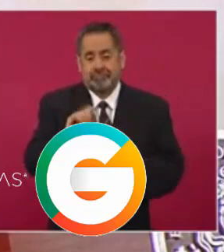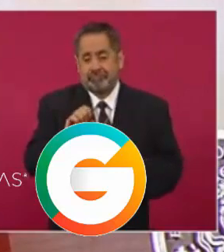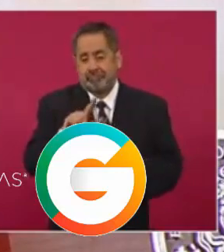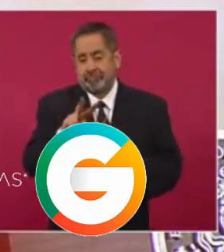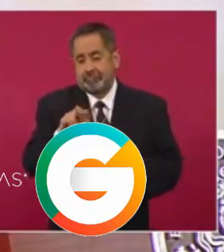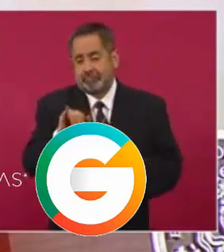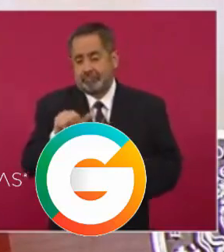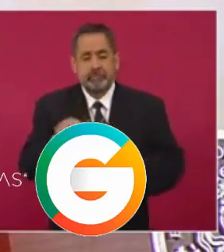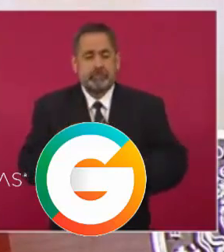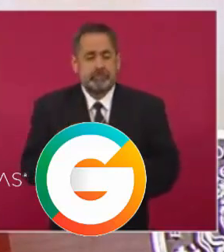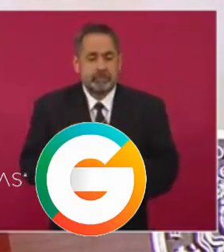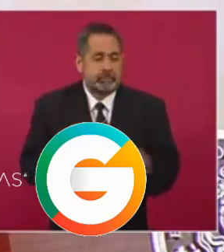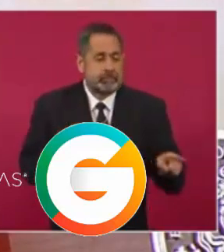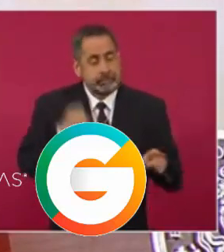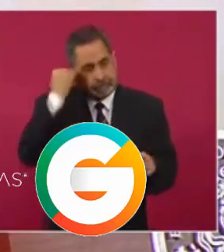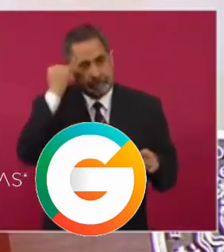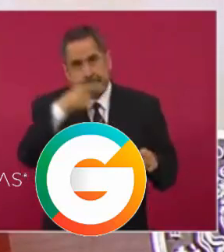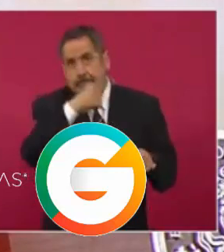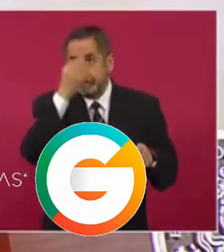Entonces se quedó con eso,